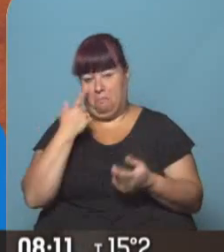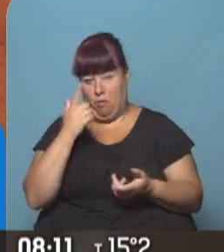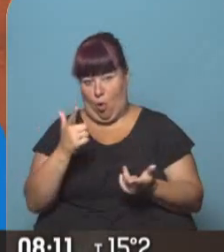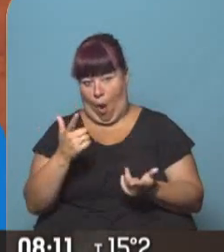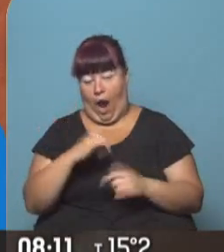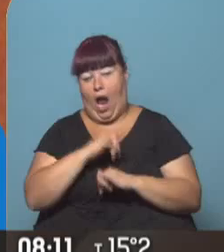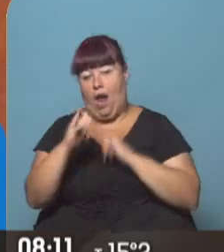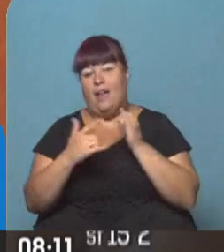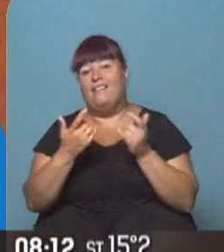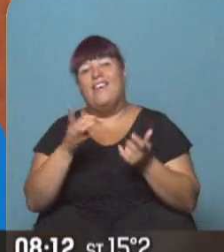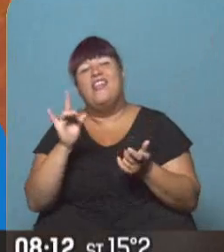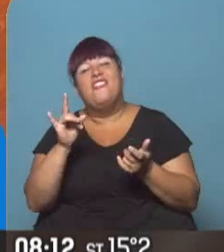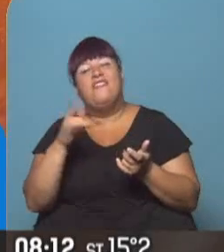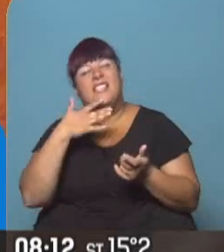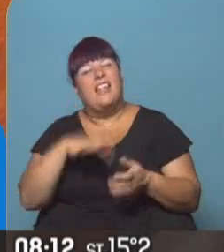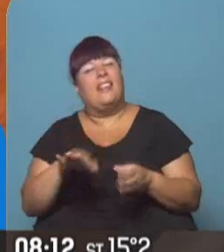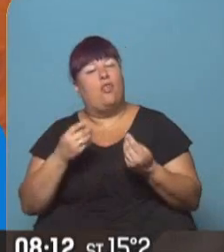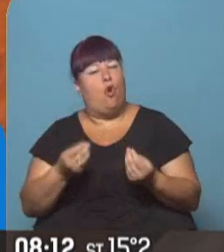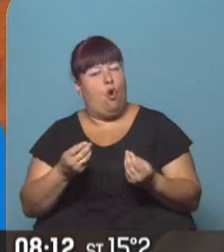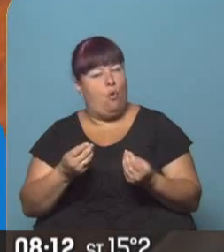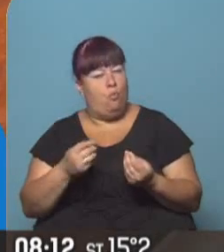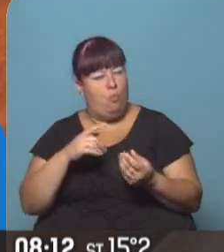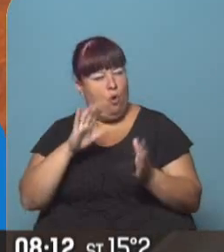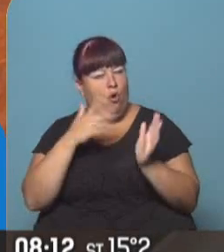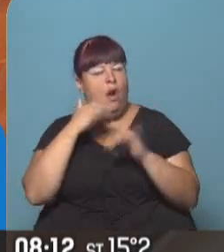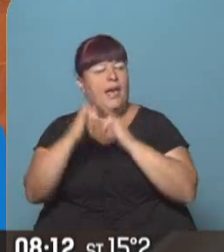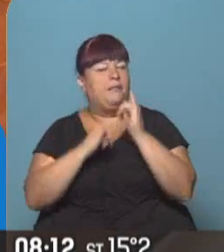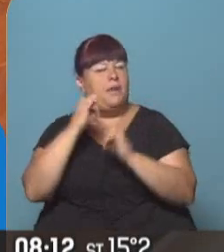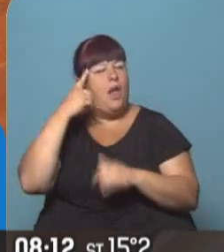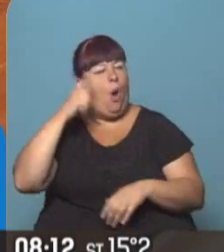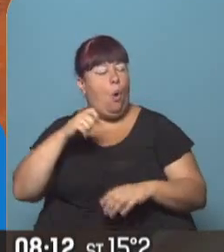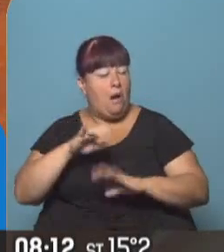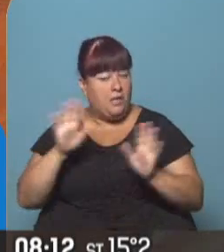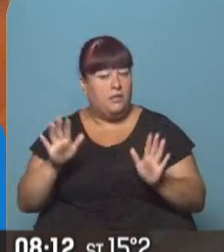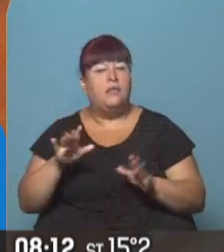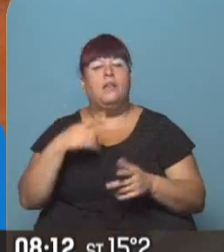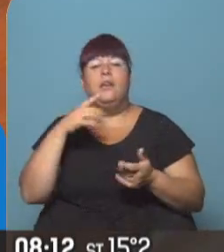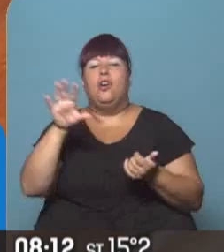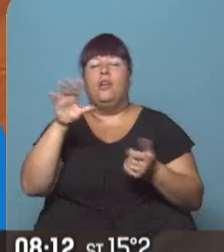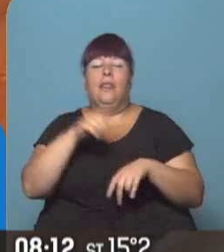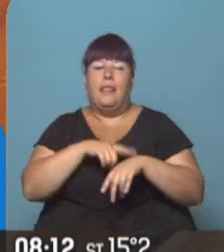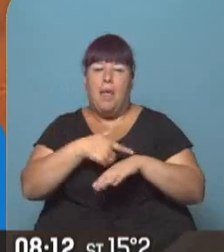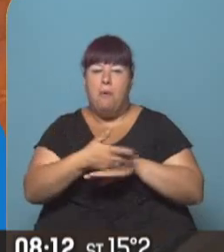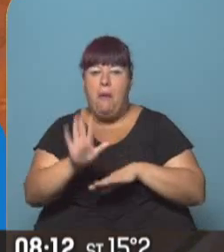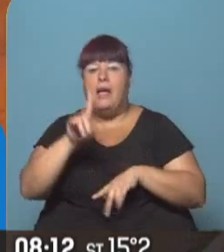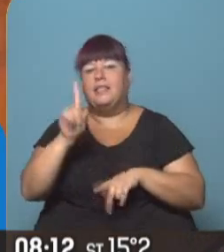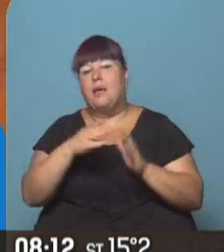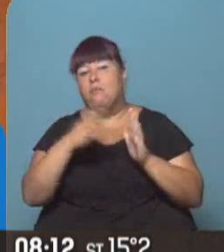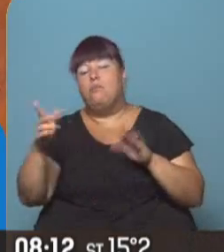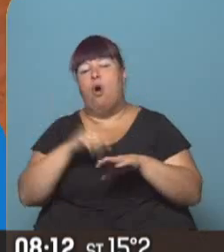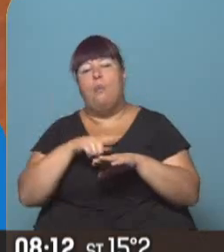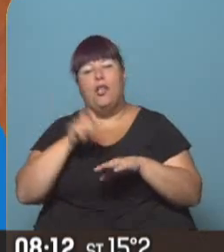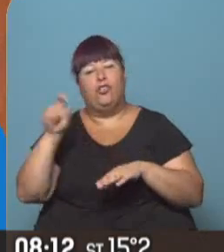o no son fáciles de comprender en la argumentación del tribunal, tomaron mucho más tiempo que el proceso que está